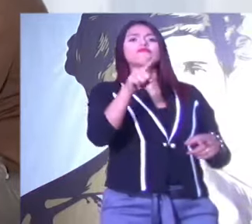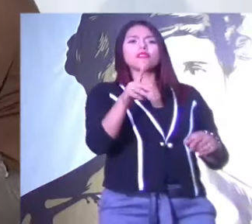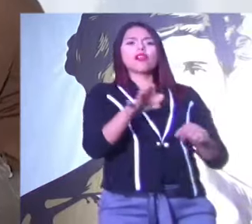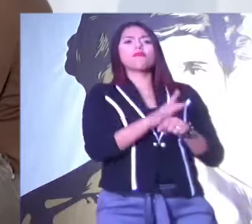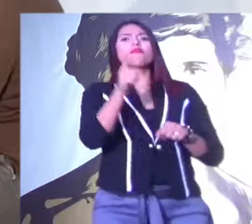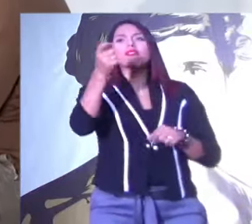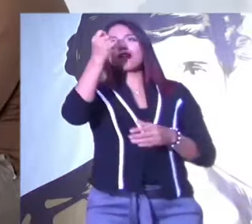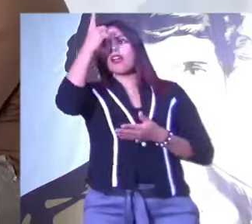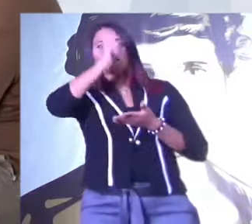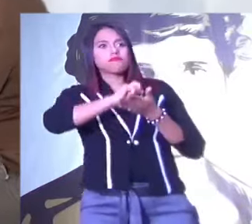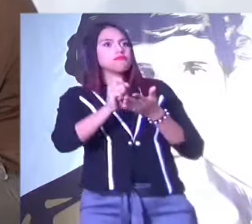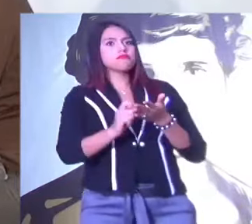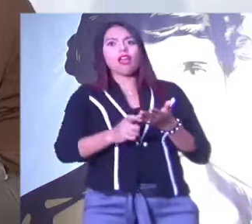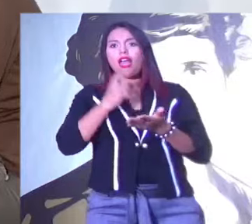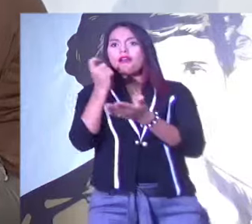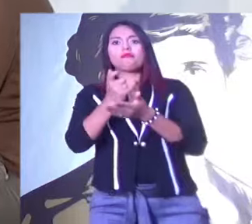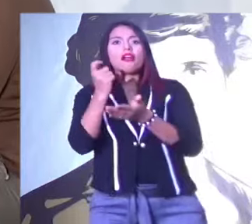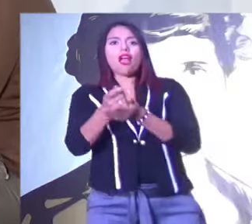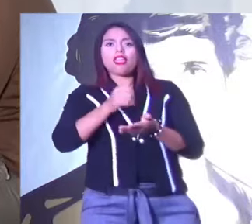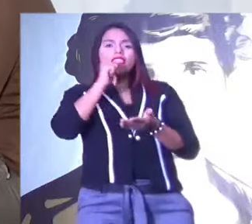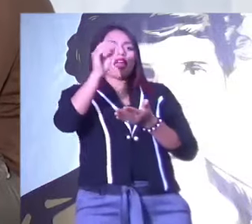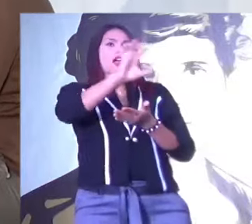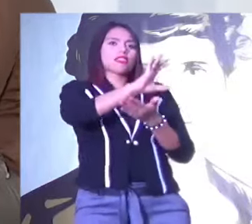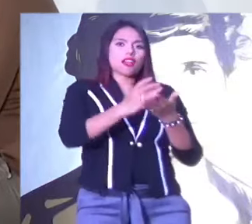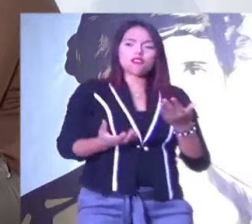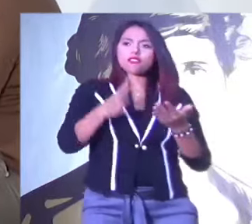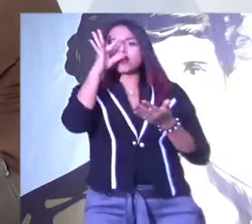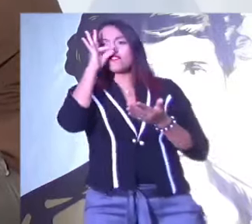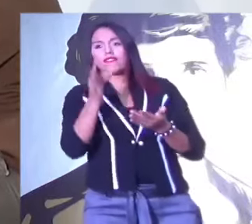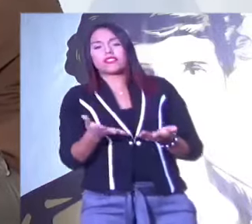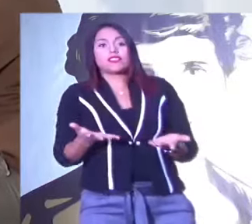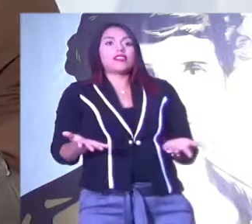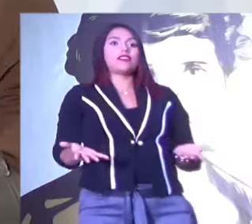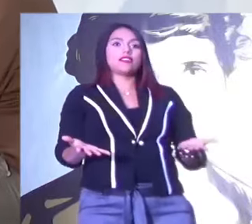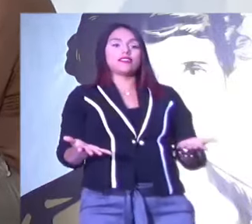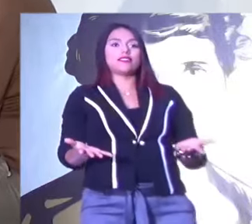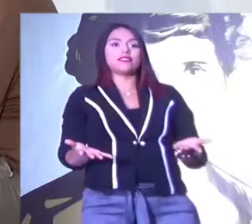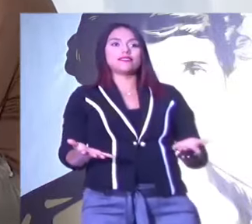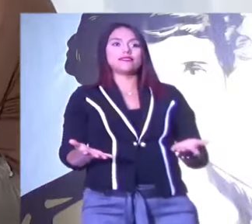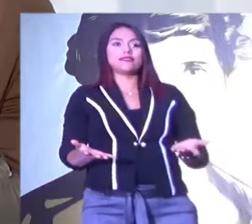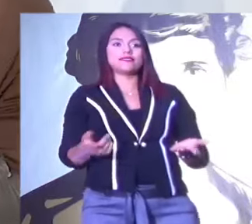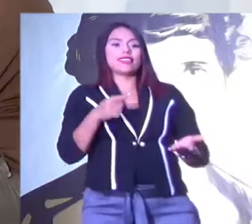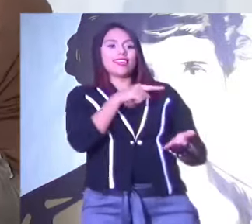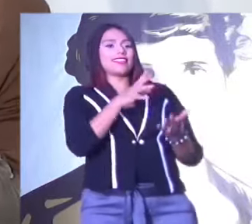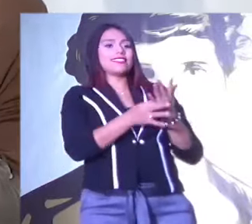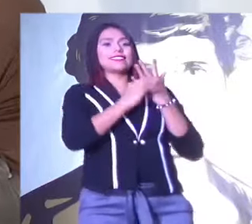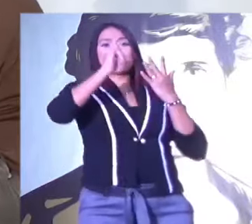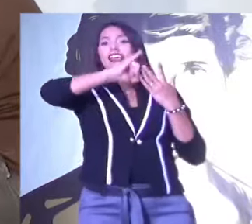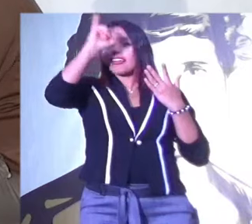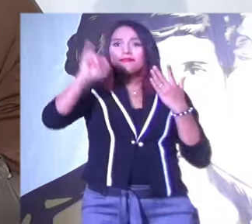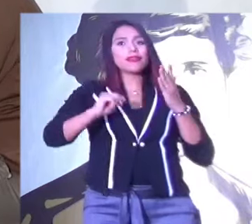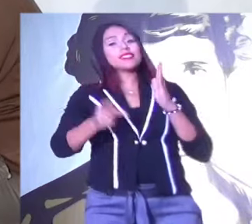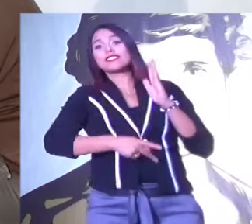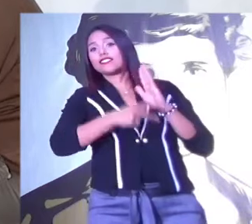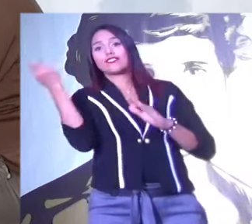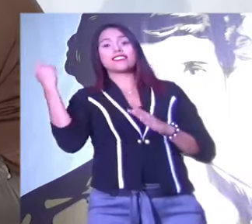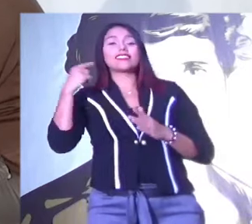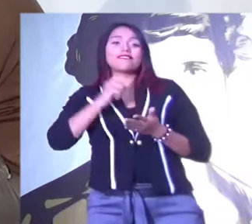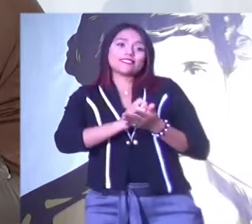de lo mal que les pagaste, de que no cumpliste el contrato. Sí, y finalmente dicen que no van a volver a trabajar conmigo, sí. Y